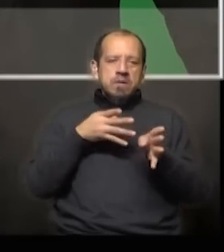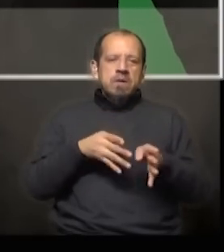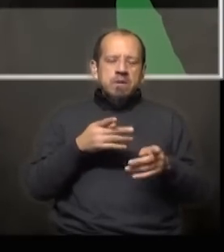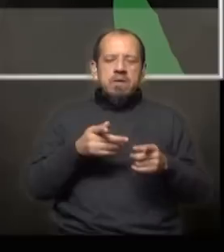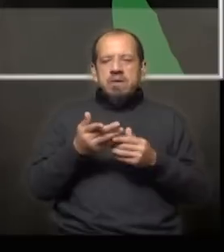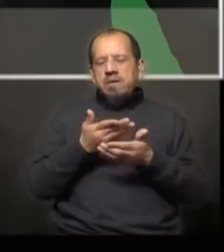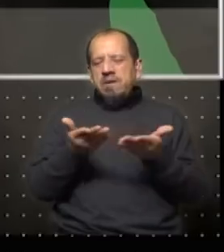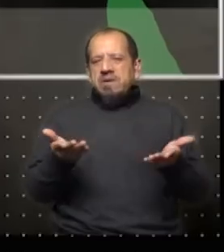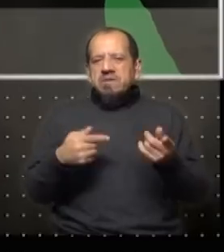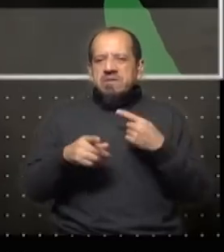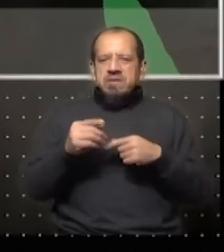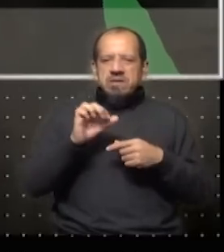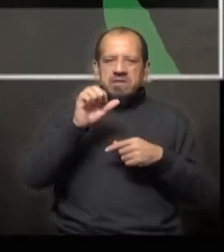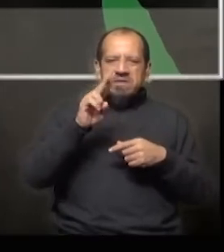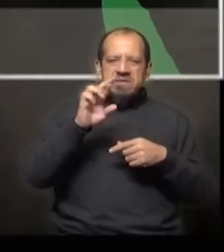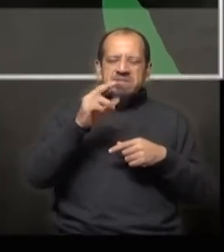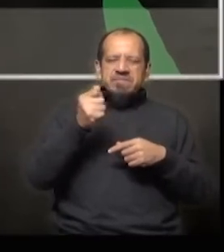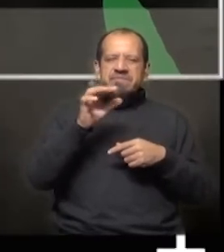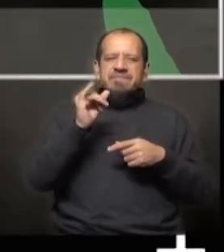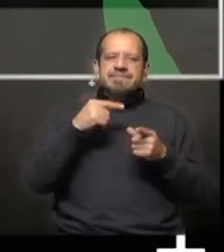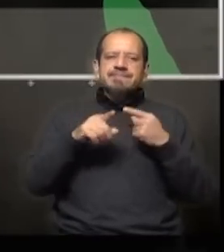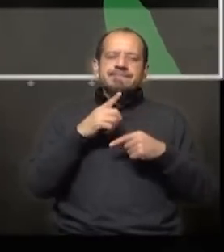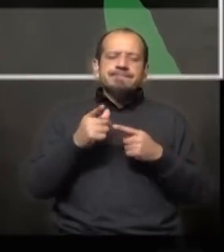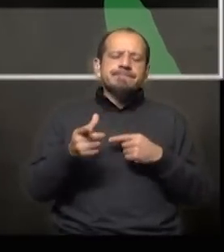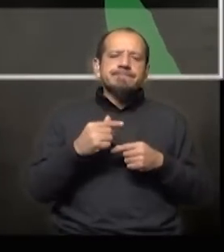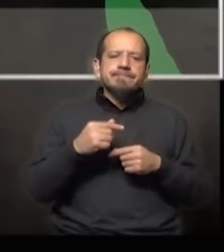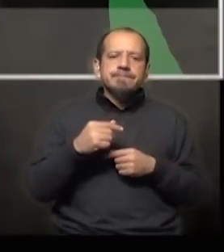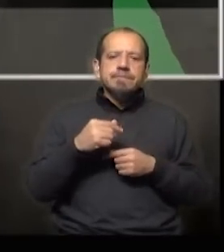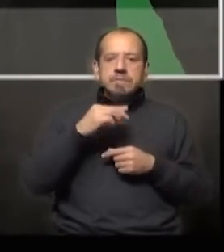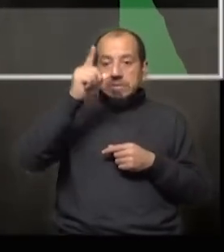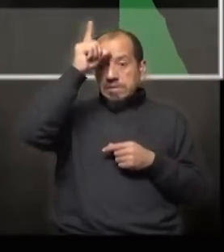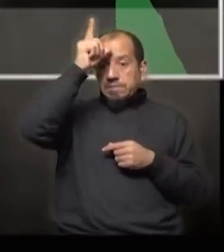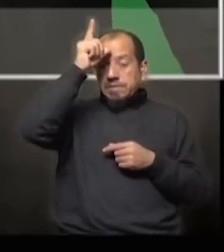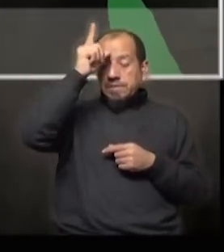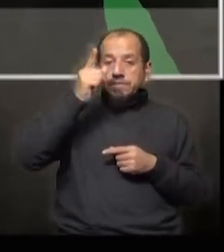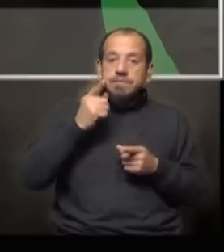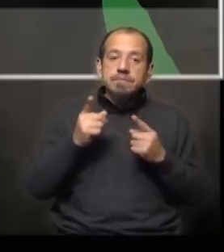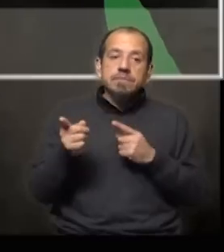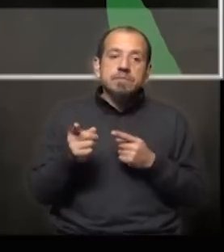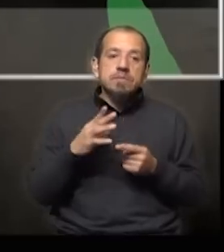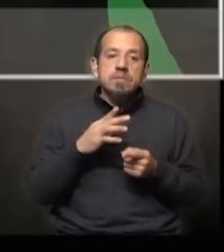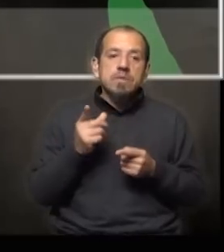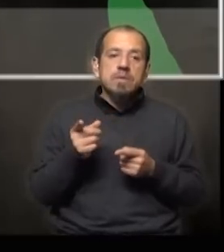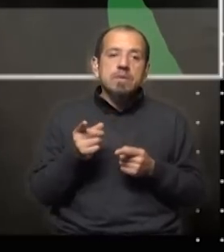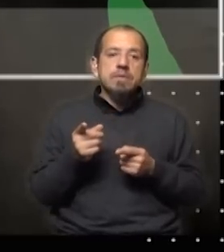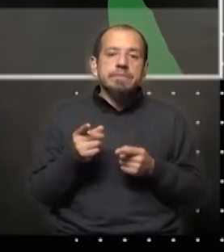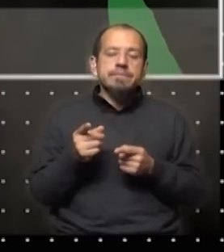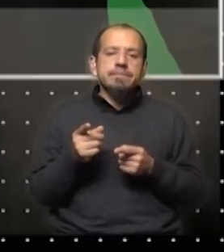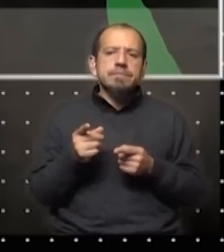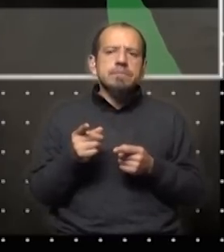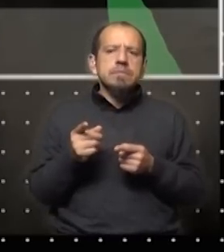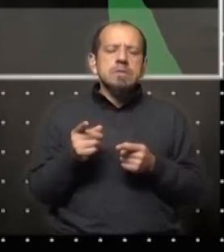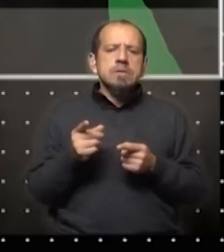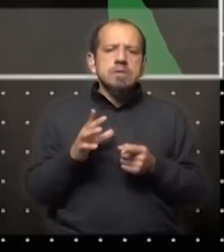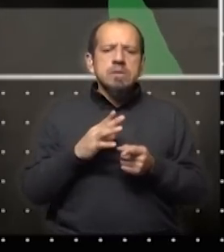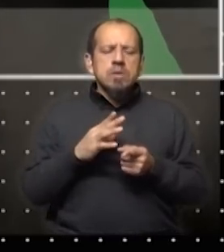relación con eurasia involucraba también que el de ese acercamiento claro y además había una no digo